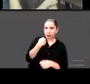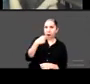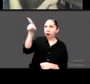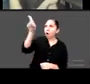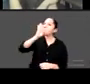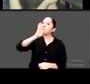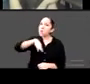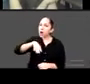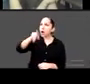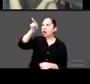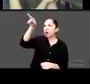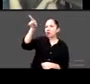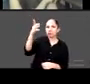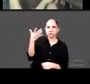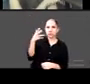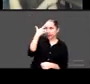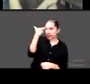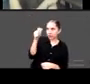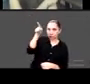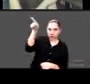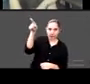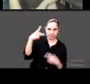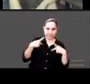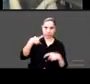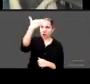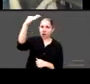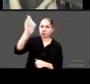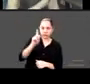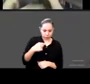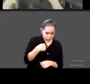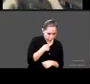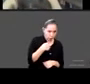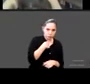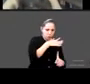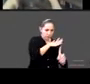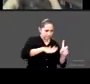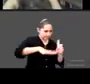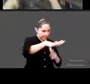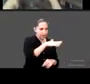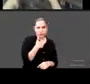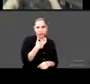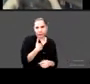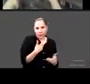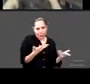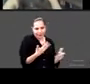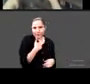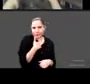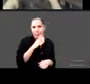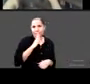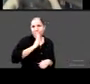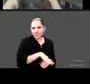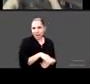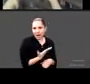de todo aquello que le sucede a su alrededor. Y cuando él recibe castigo, y si después viene acompañado